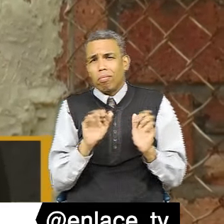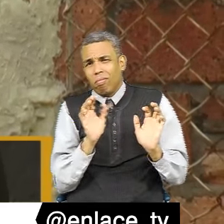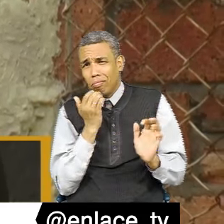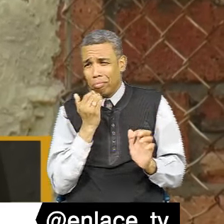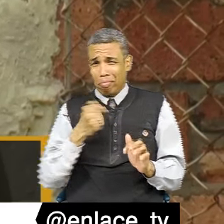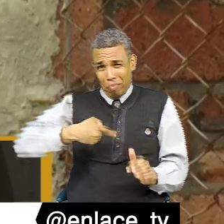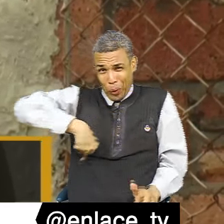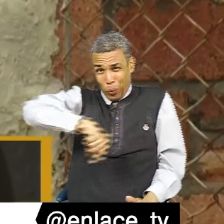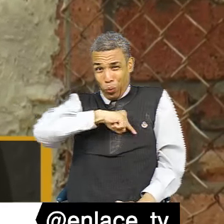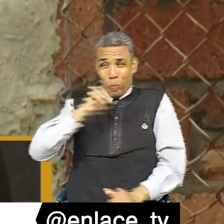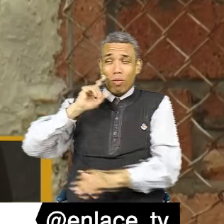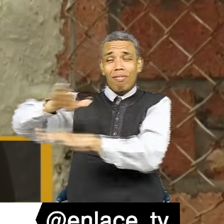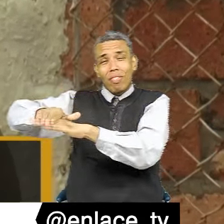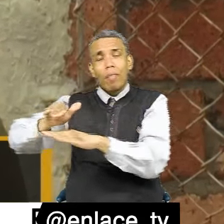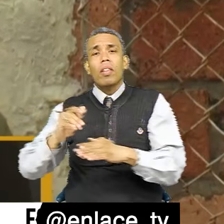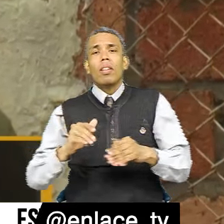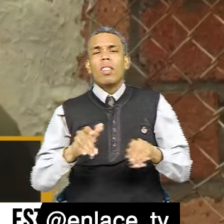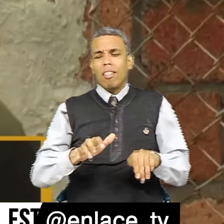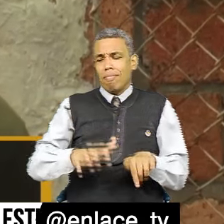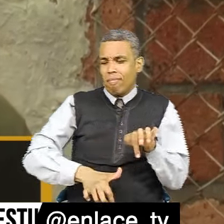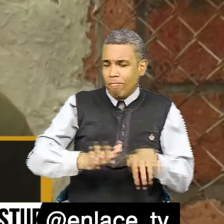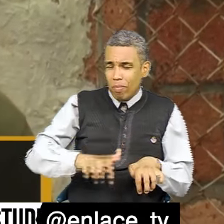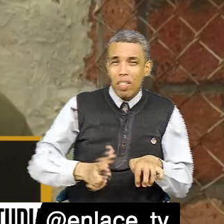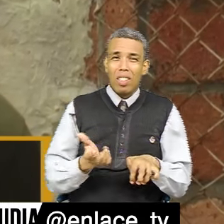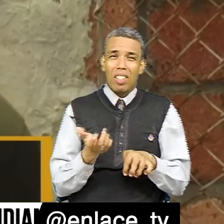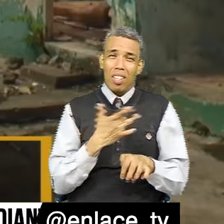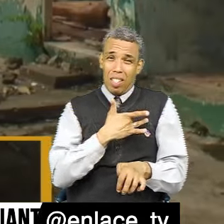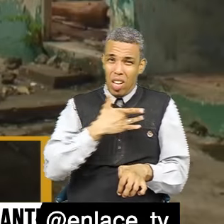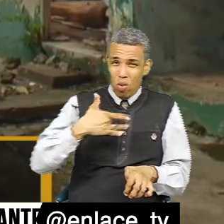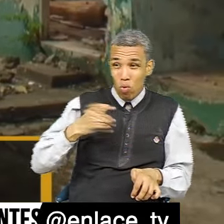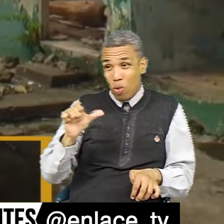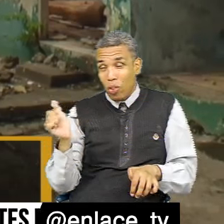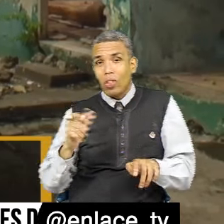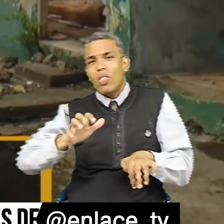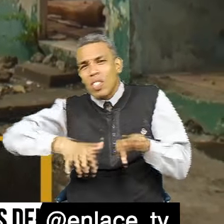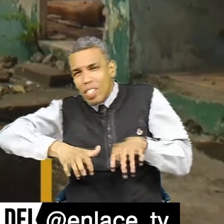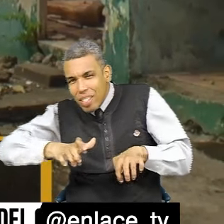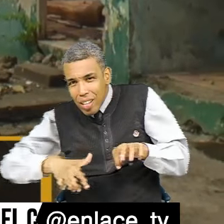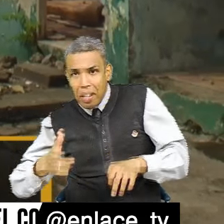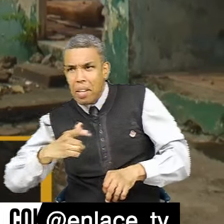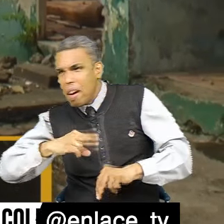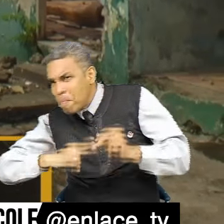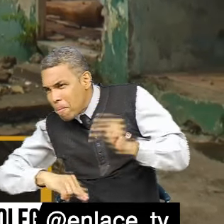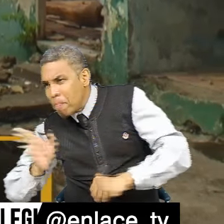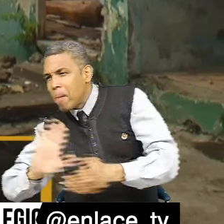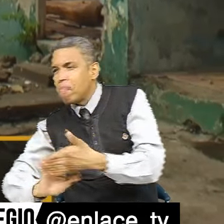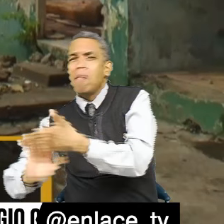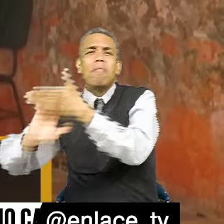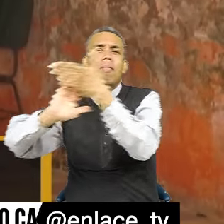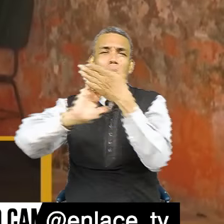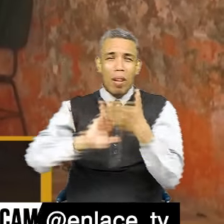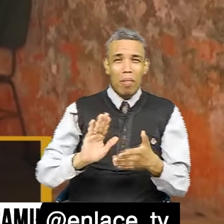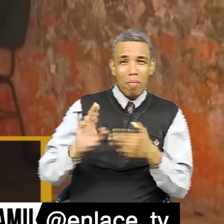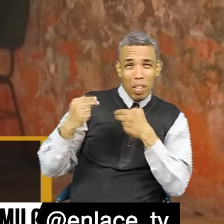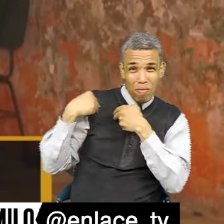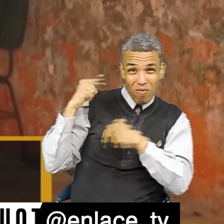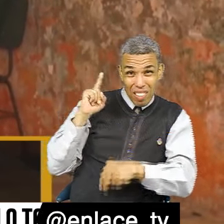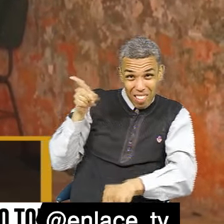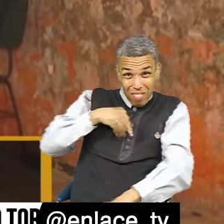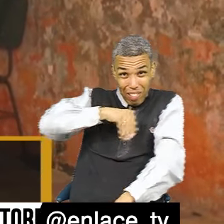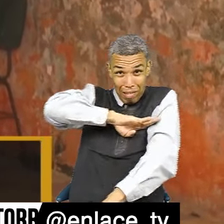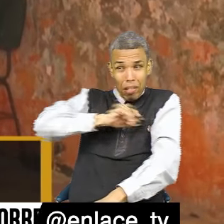Secretaría de Salud e Infraestructura. De todas maneras, ahí ya hay una contesta positiva y esperamos que en la